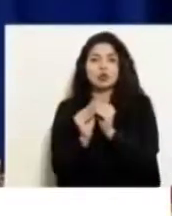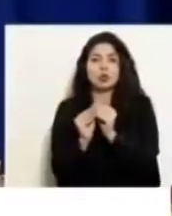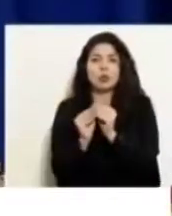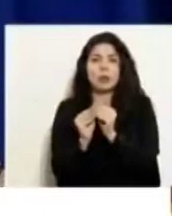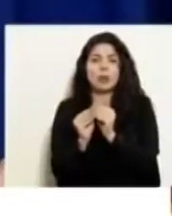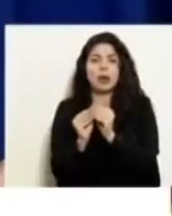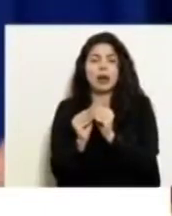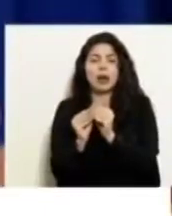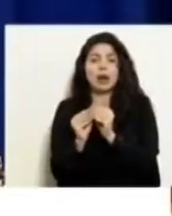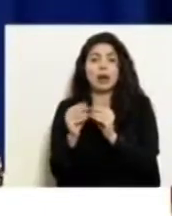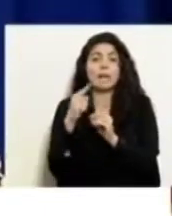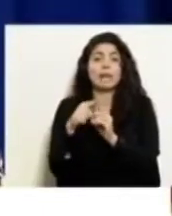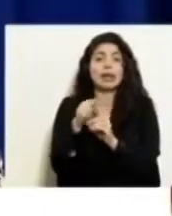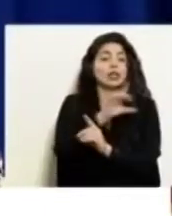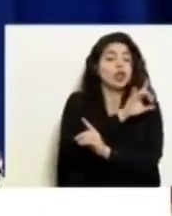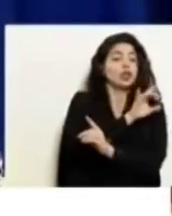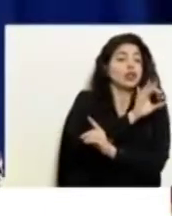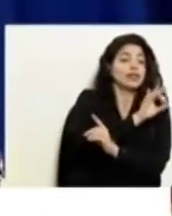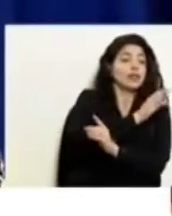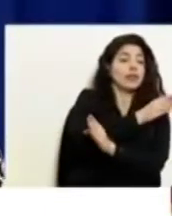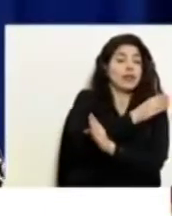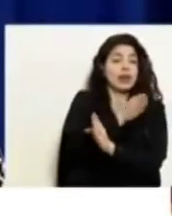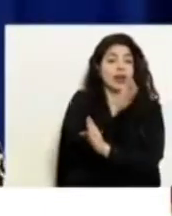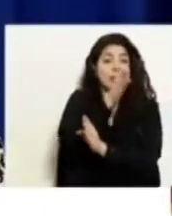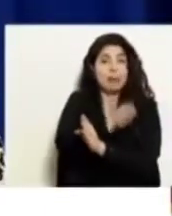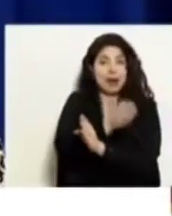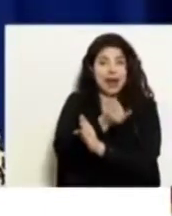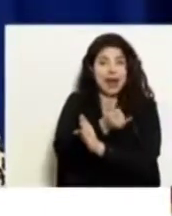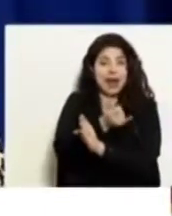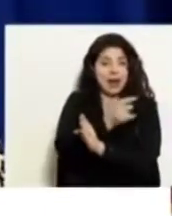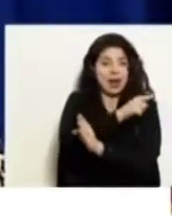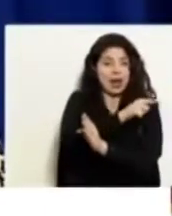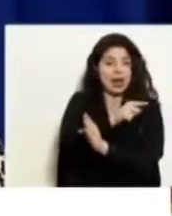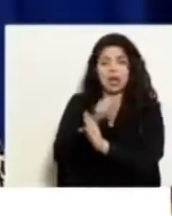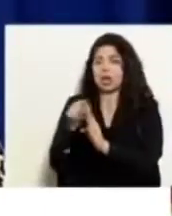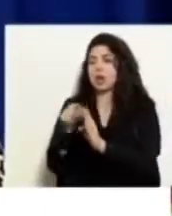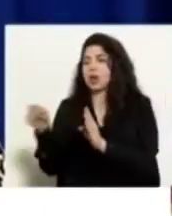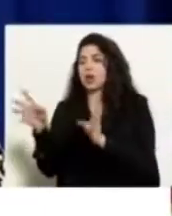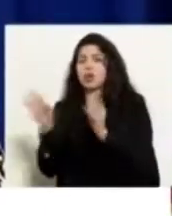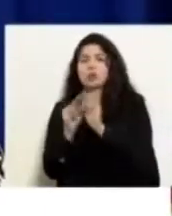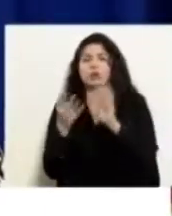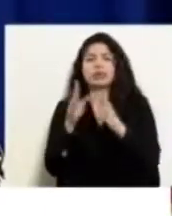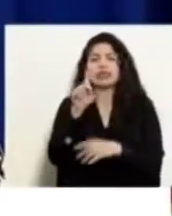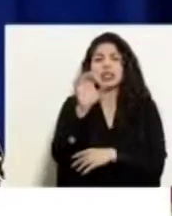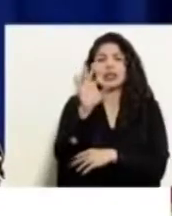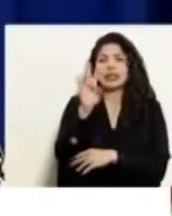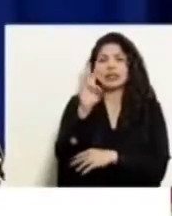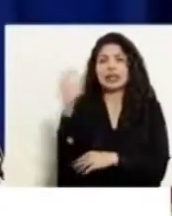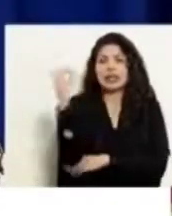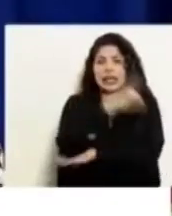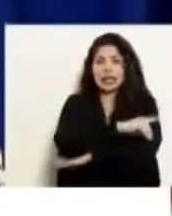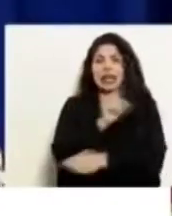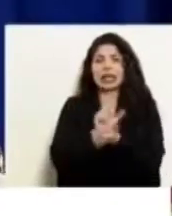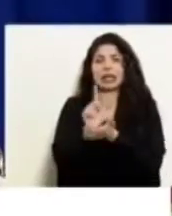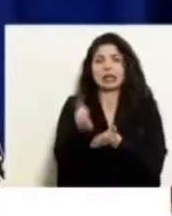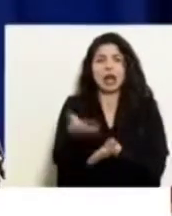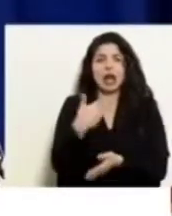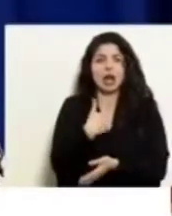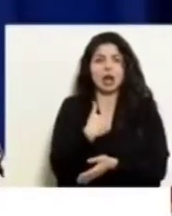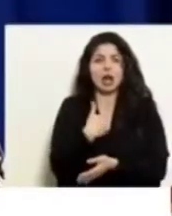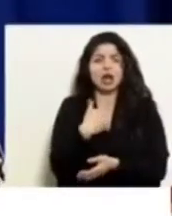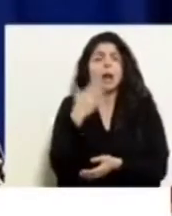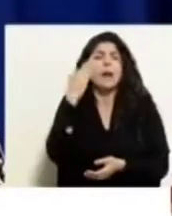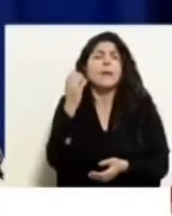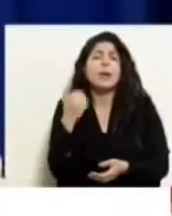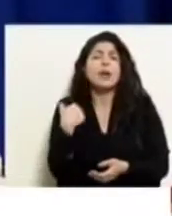lo que vino del 8 de febrero al corte que hicimos ahora, alrededor de 197 días lectivos. ¿Por qué nosotros